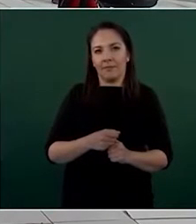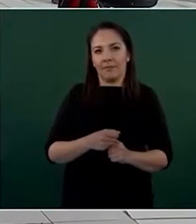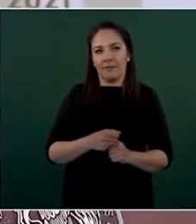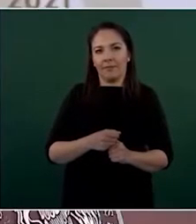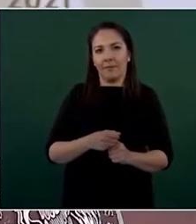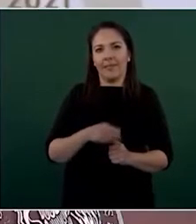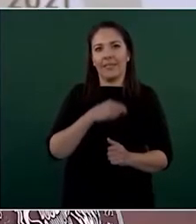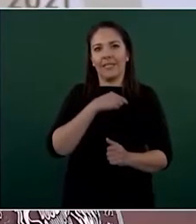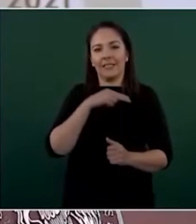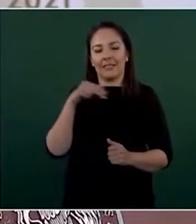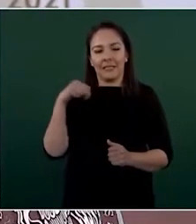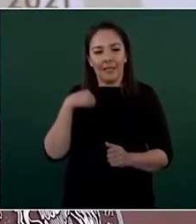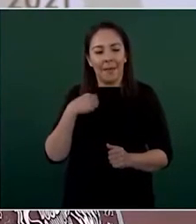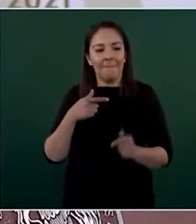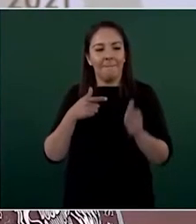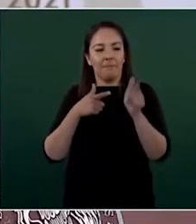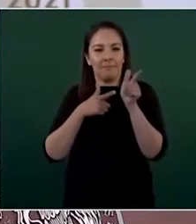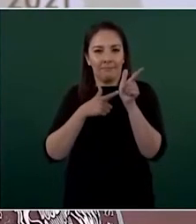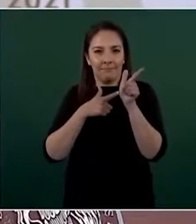constantemente